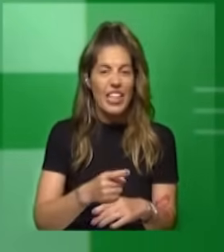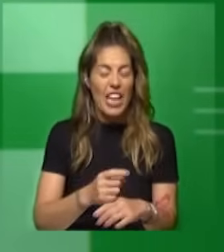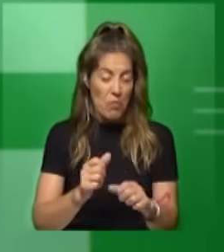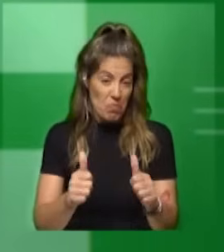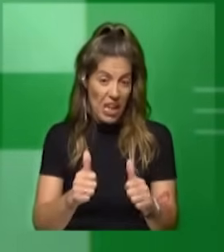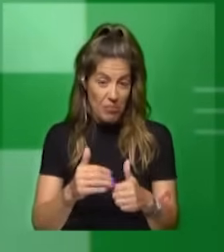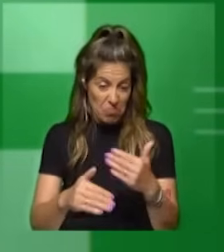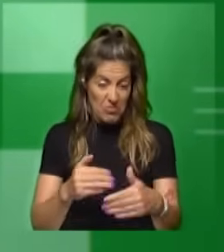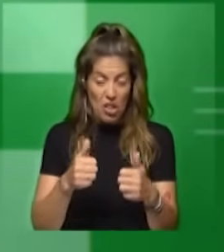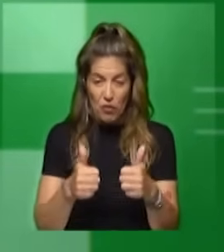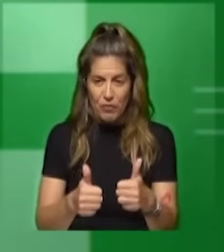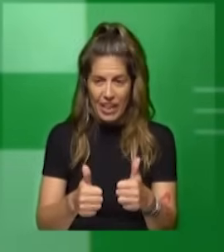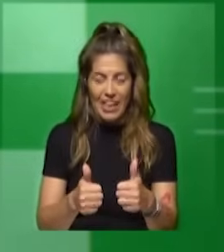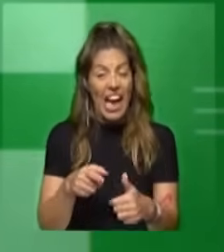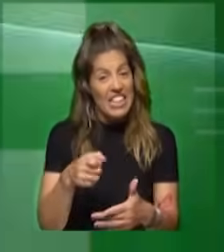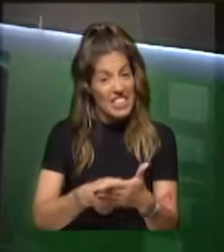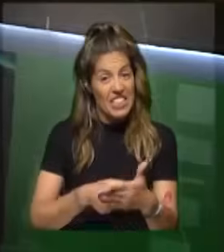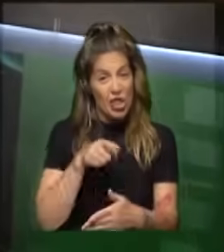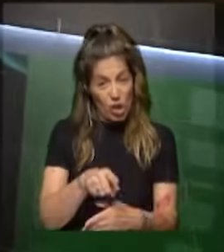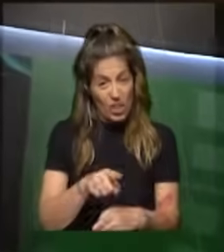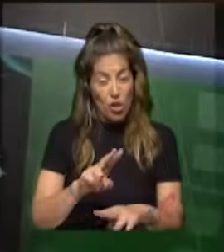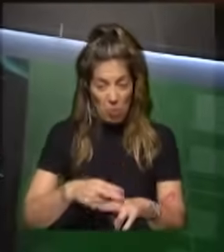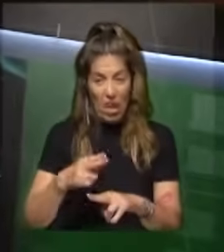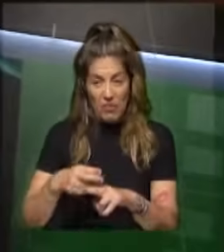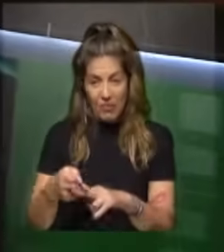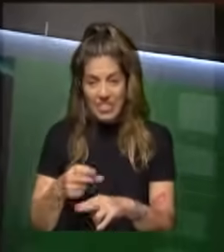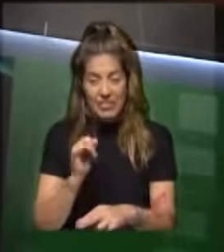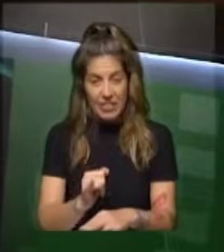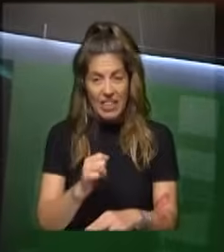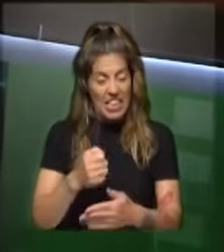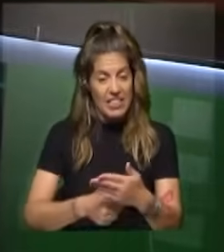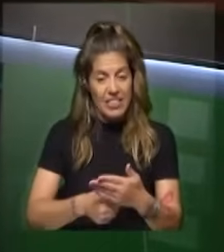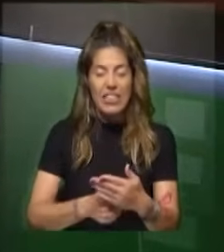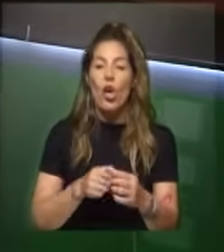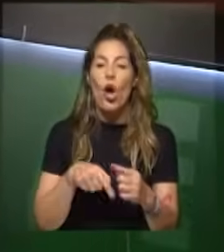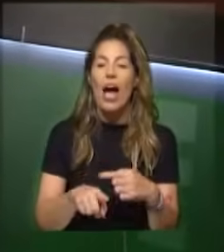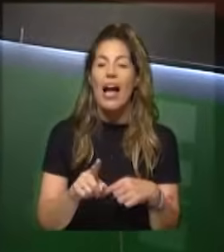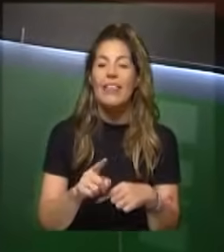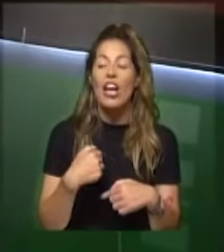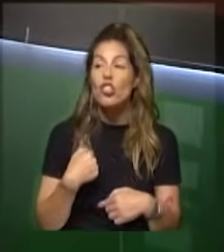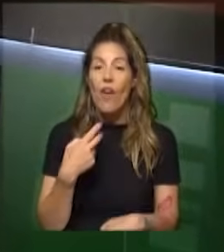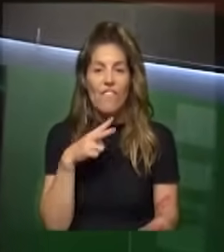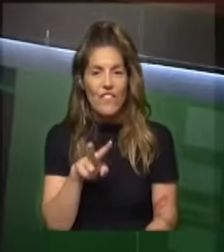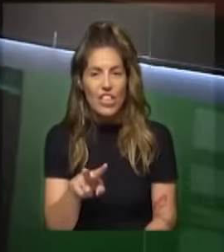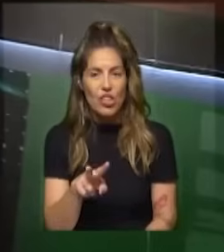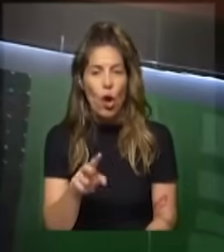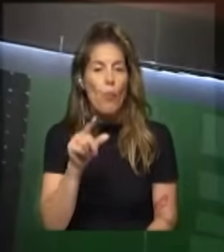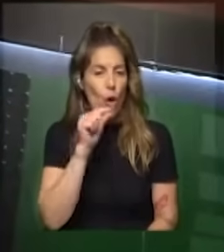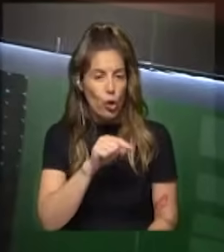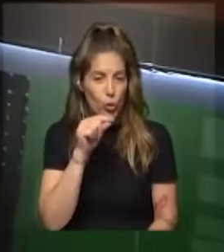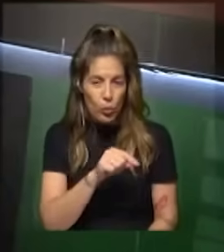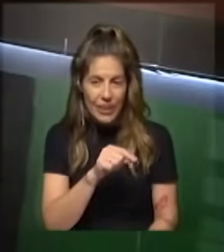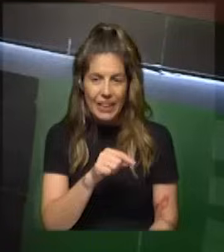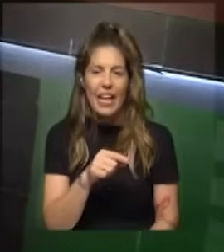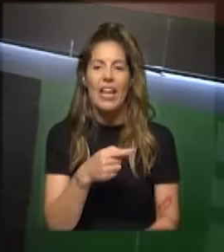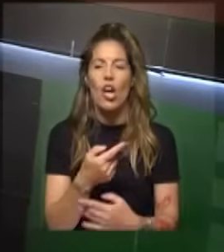bien. Han insistido en eso una y otra vez. Y hasta el punto de que yo he visto, ¿no?, por Twitter, por X o lo que